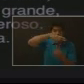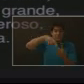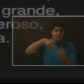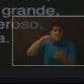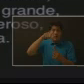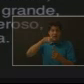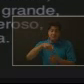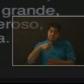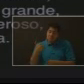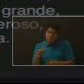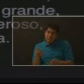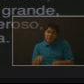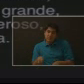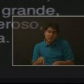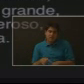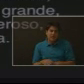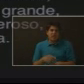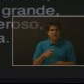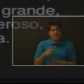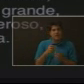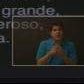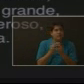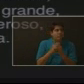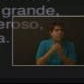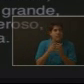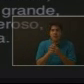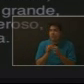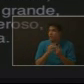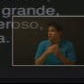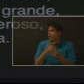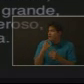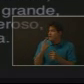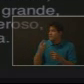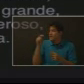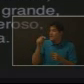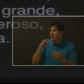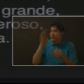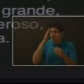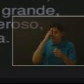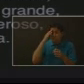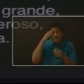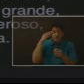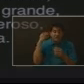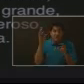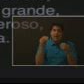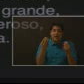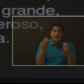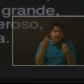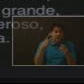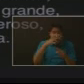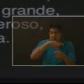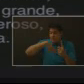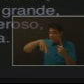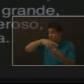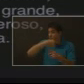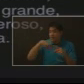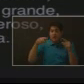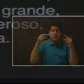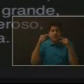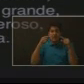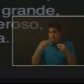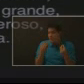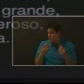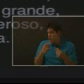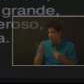Giesi. Y viene y dice, y él le preocupado y le dice, ¿y ahora qué vamos a hacer? Nos tienen rodeados y todo. Y